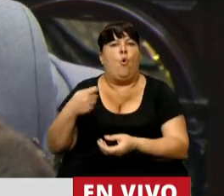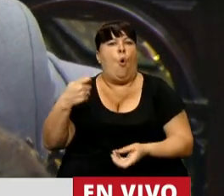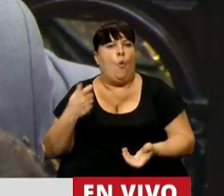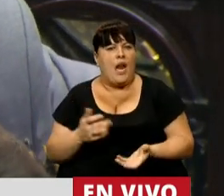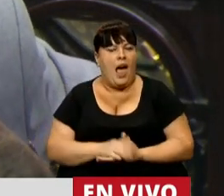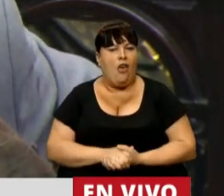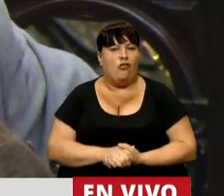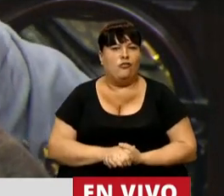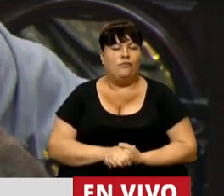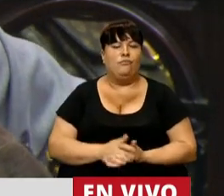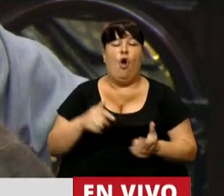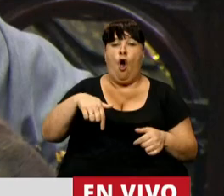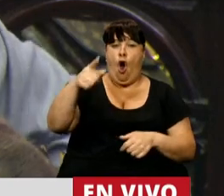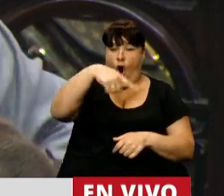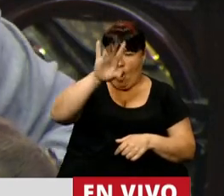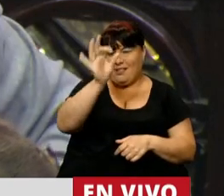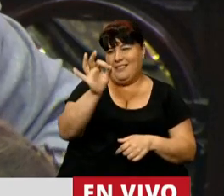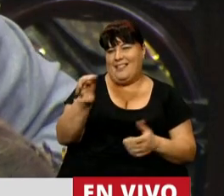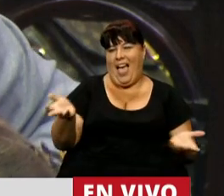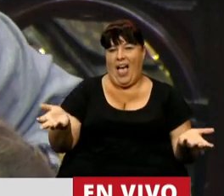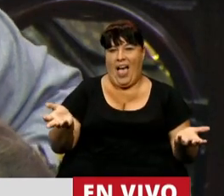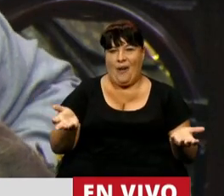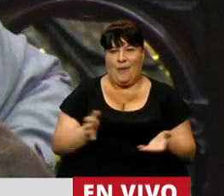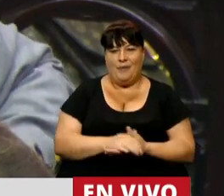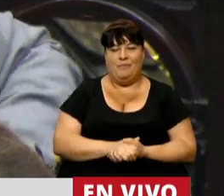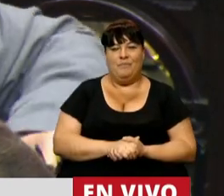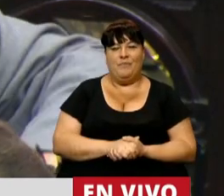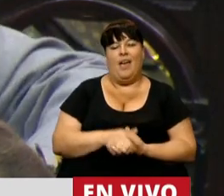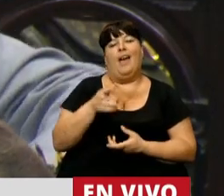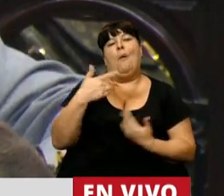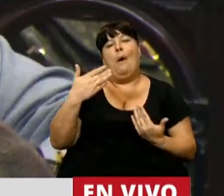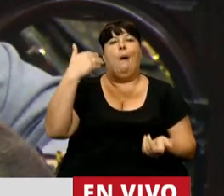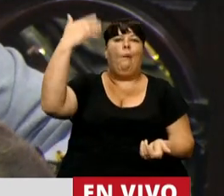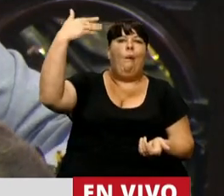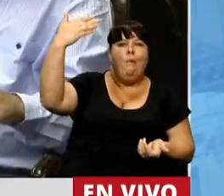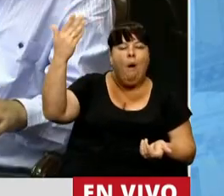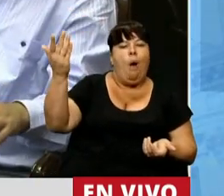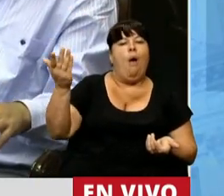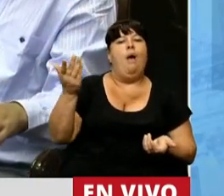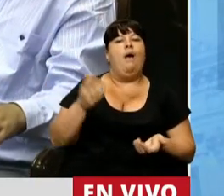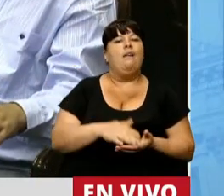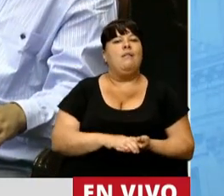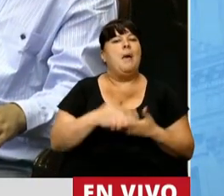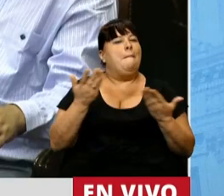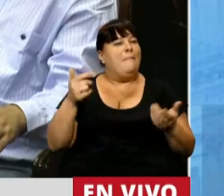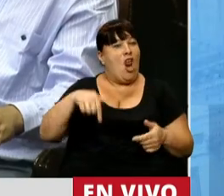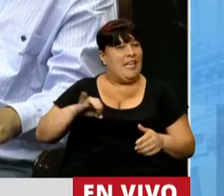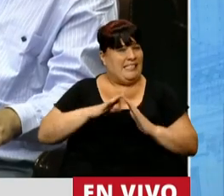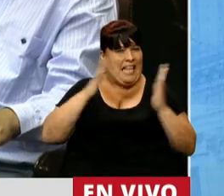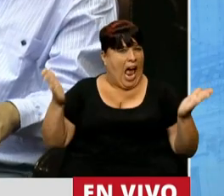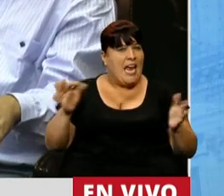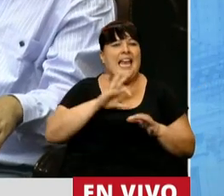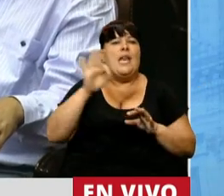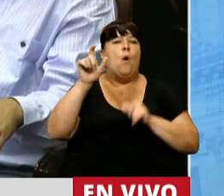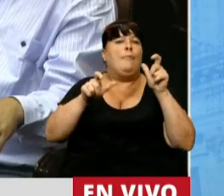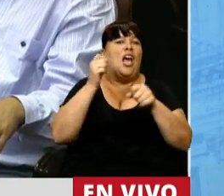jubilados? Hoy ustedes lo saben muy bien, podrán hacer discursos, pero este año no hay ningún